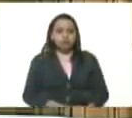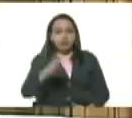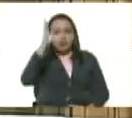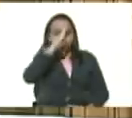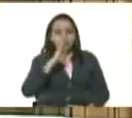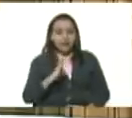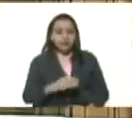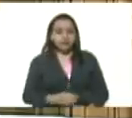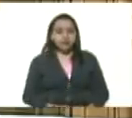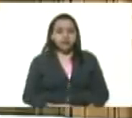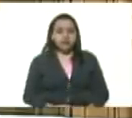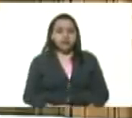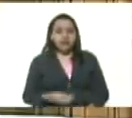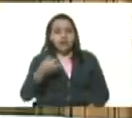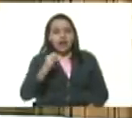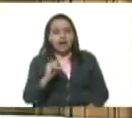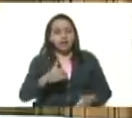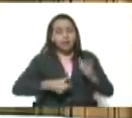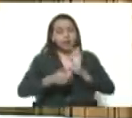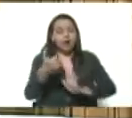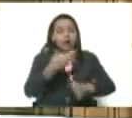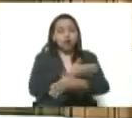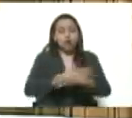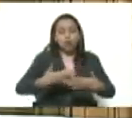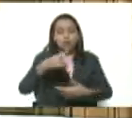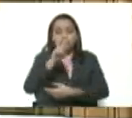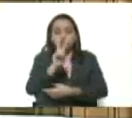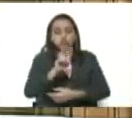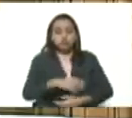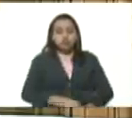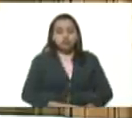Brasil pasó los 2 millones. Brasil llegó a